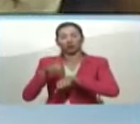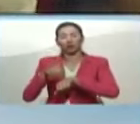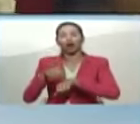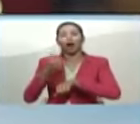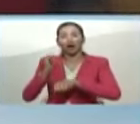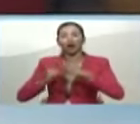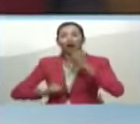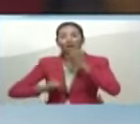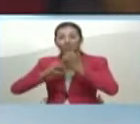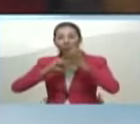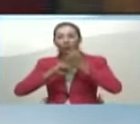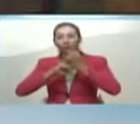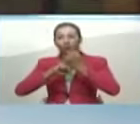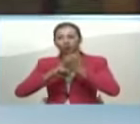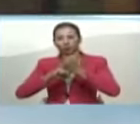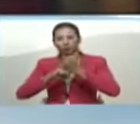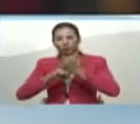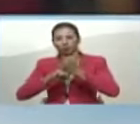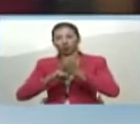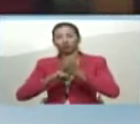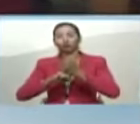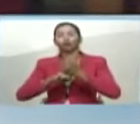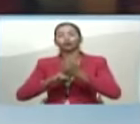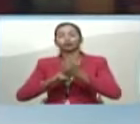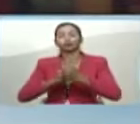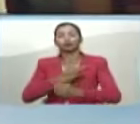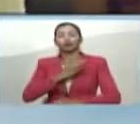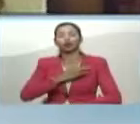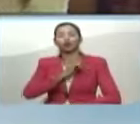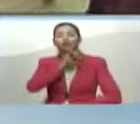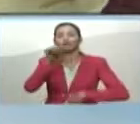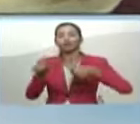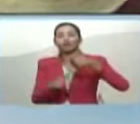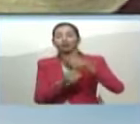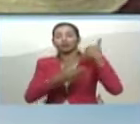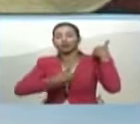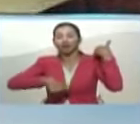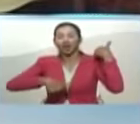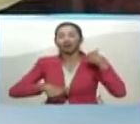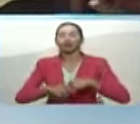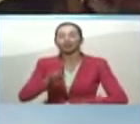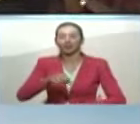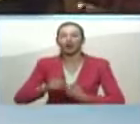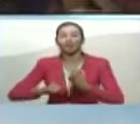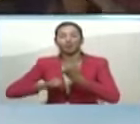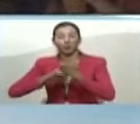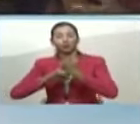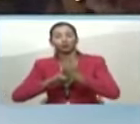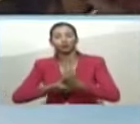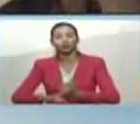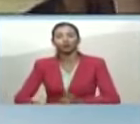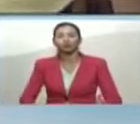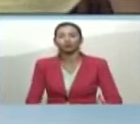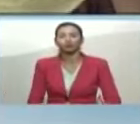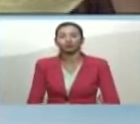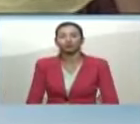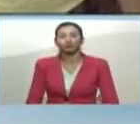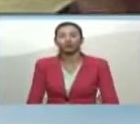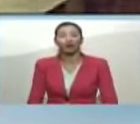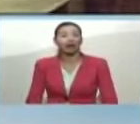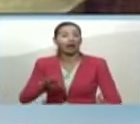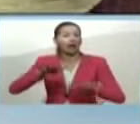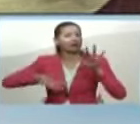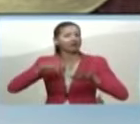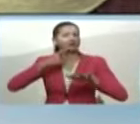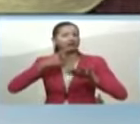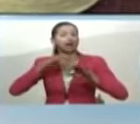apoyo también del ciudadano vicepresidente, que está también en este tema involucrado. Bueno, a veces se decía que el